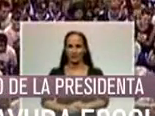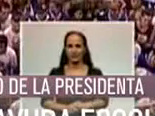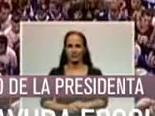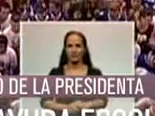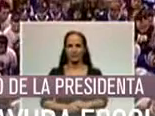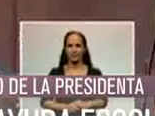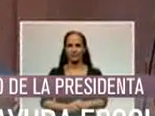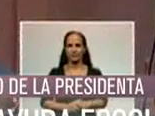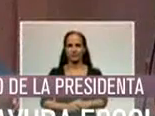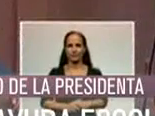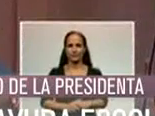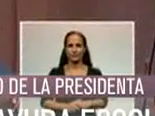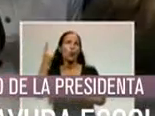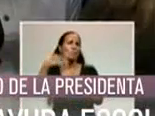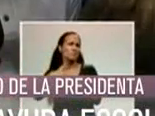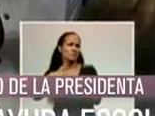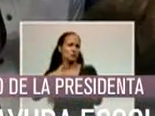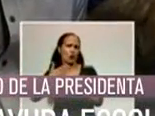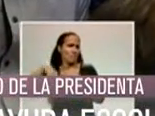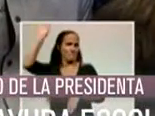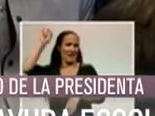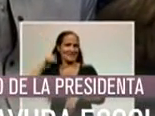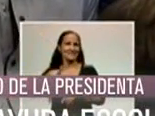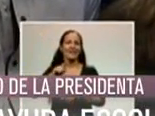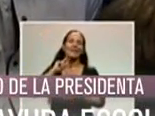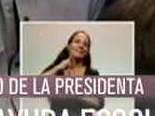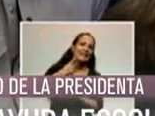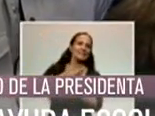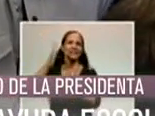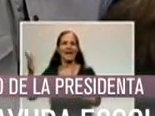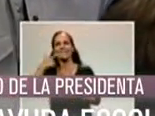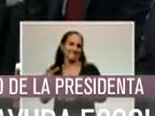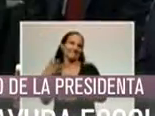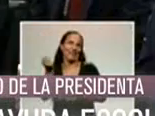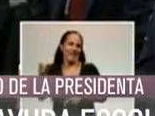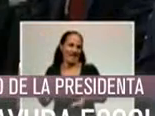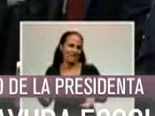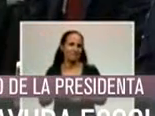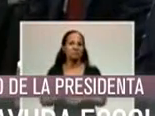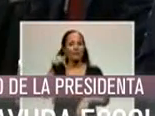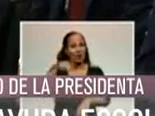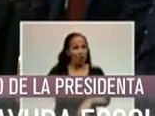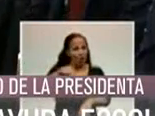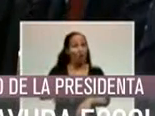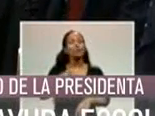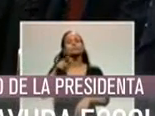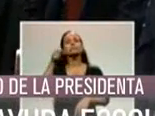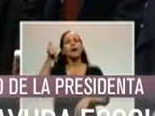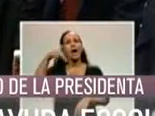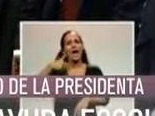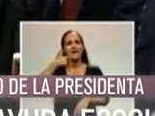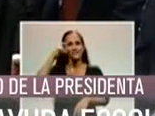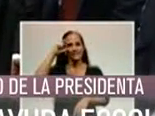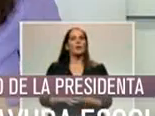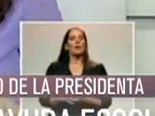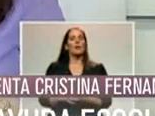Además, la mandataria detalló una serie de inversiones en obras de infraestructura de diverso tipo concretadas en el área educativa y que benefician a escuelas y colegios